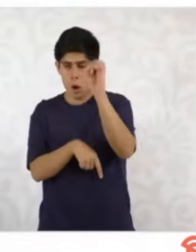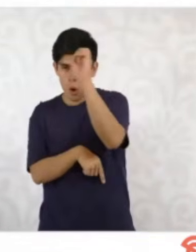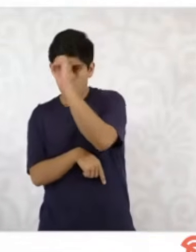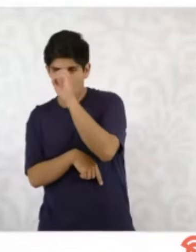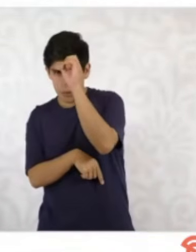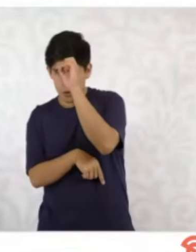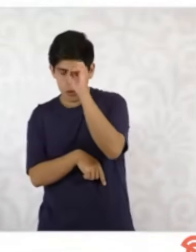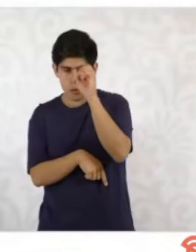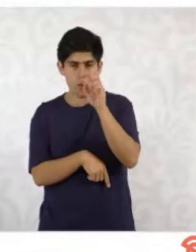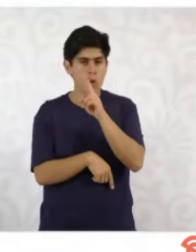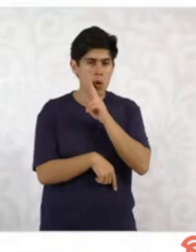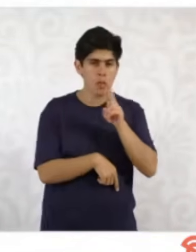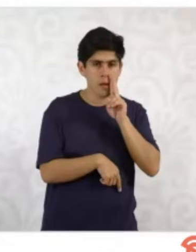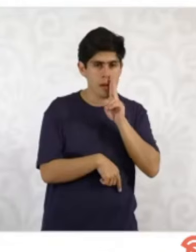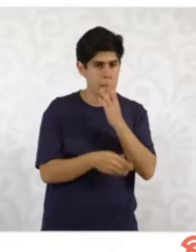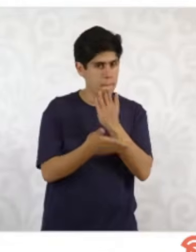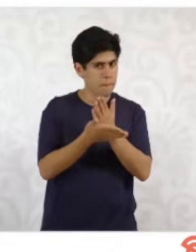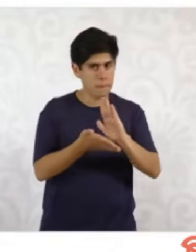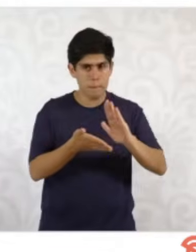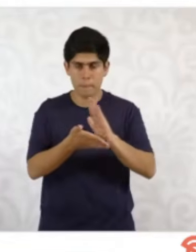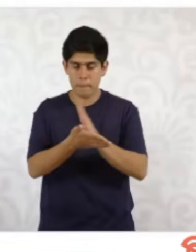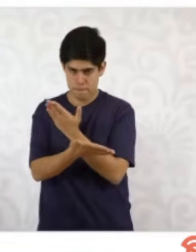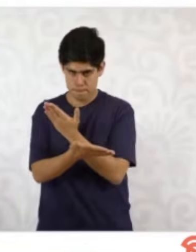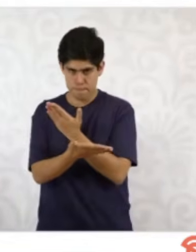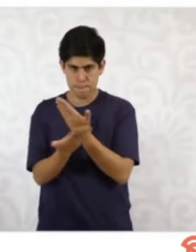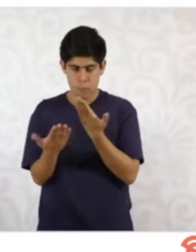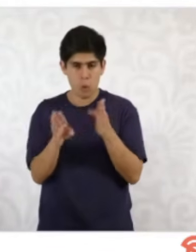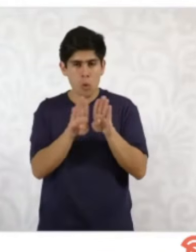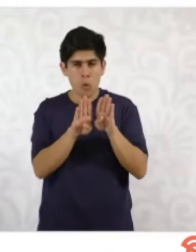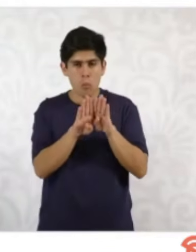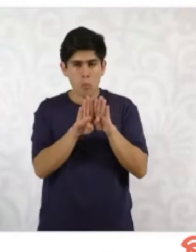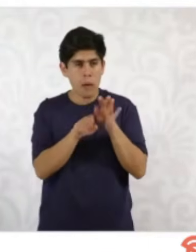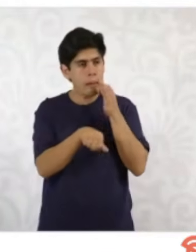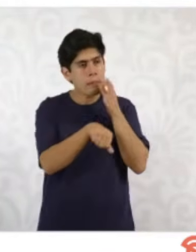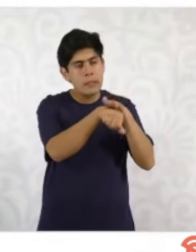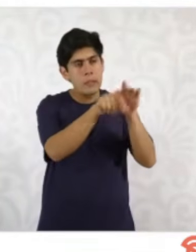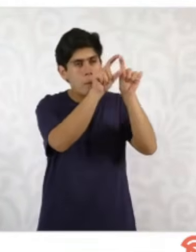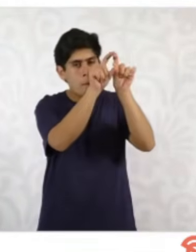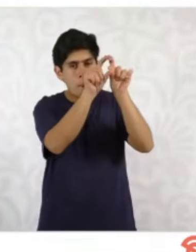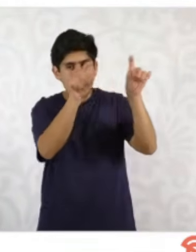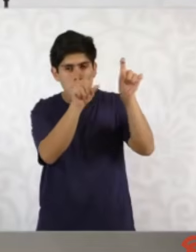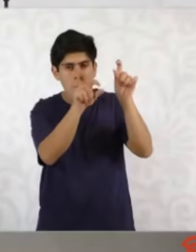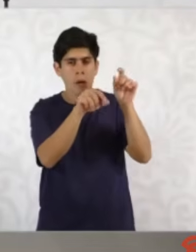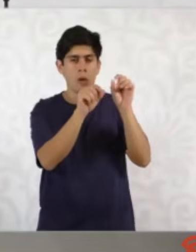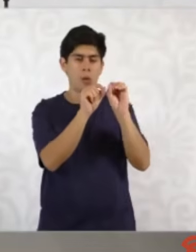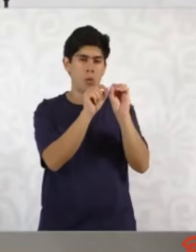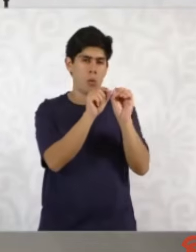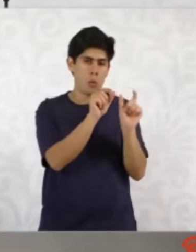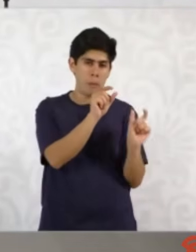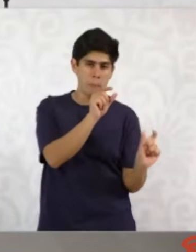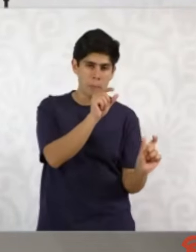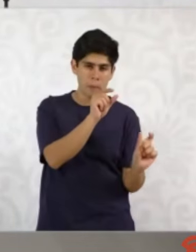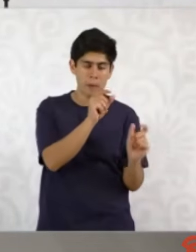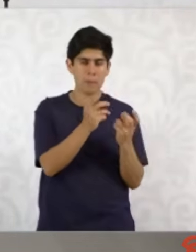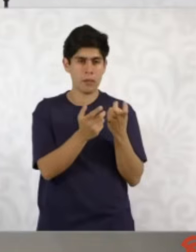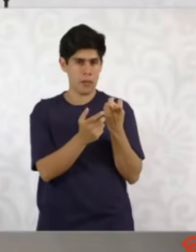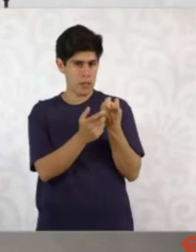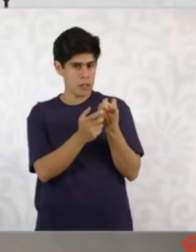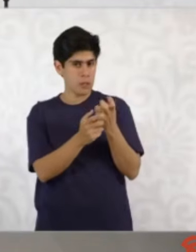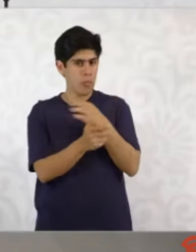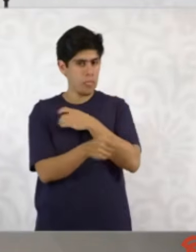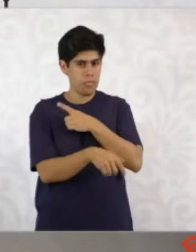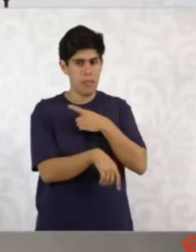medio de menciones, mensajes en pantalla, cortinillas o plecas. Vale la pena reflexionar de esto también.